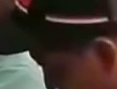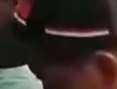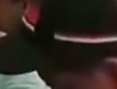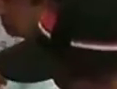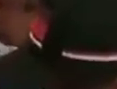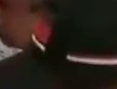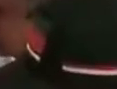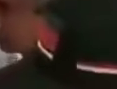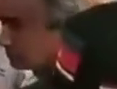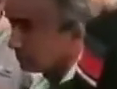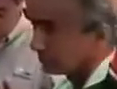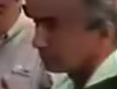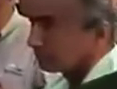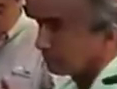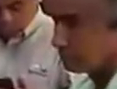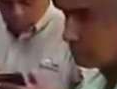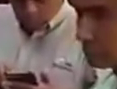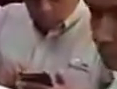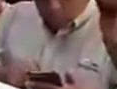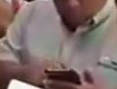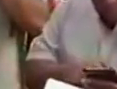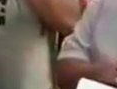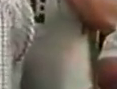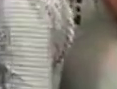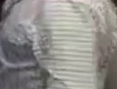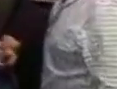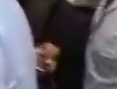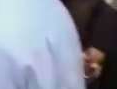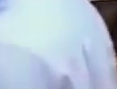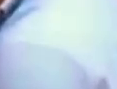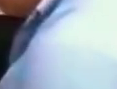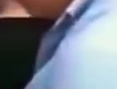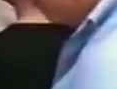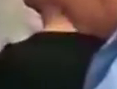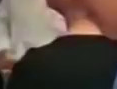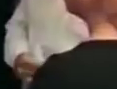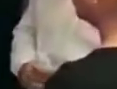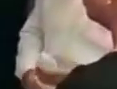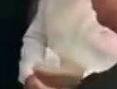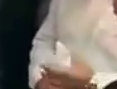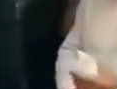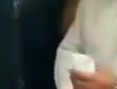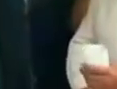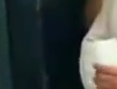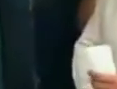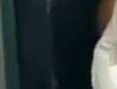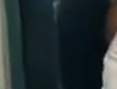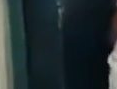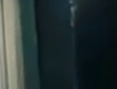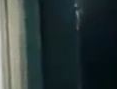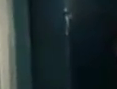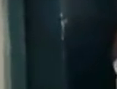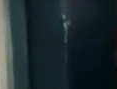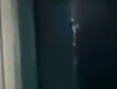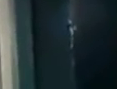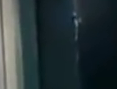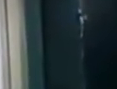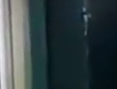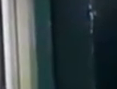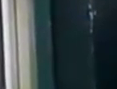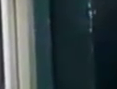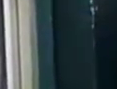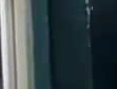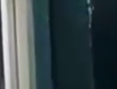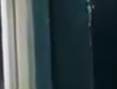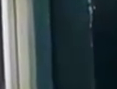grupos tácticos, grupos de apoyo, quienes estuvieron realizando allanamientos tanto en domicilios así como en las mismas instalaciones